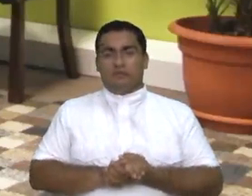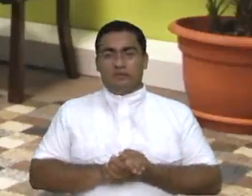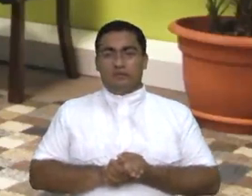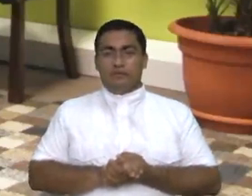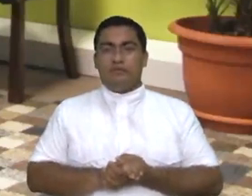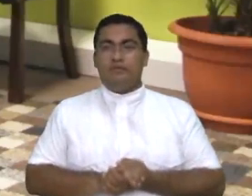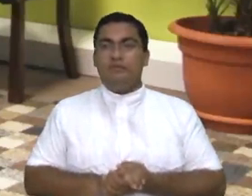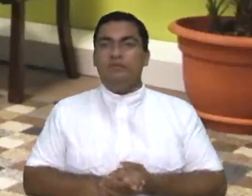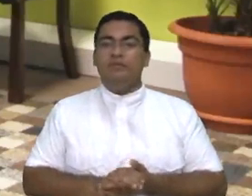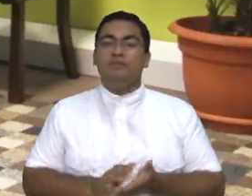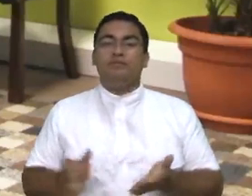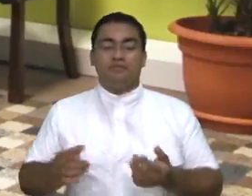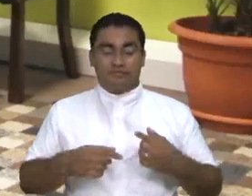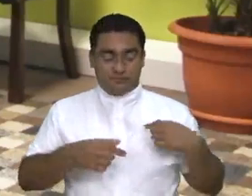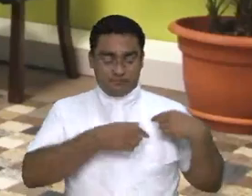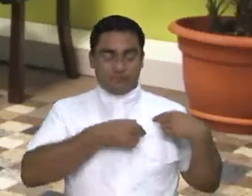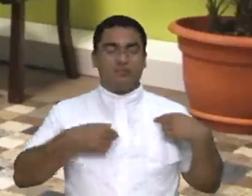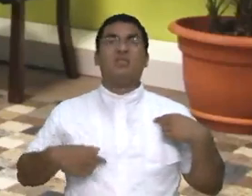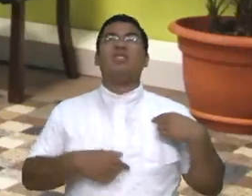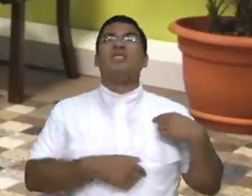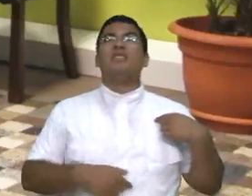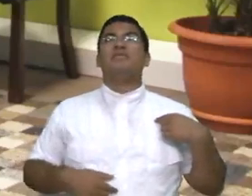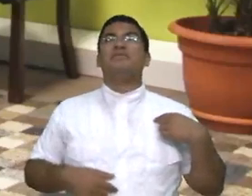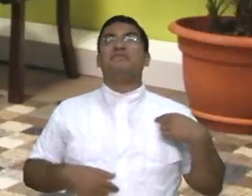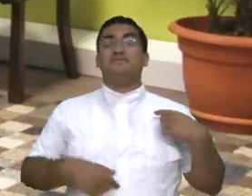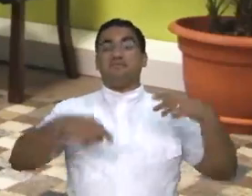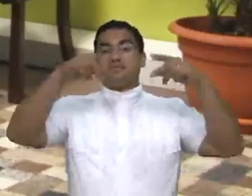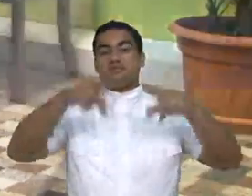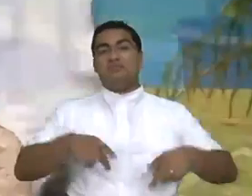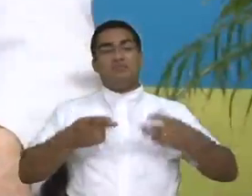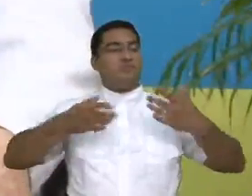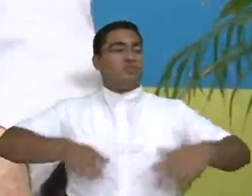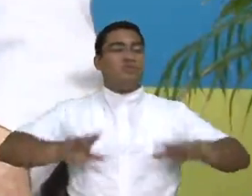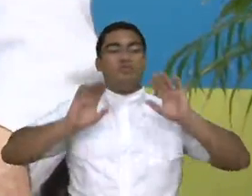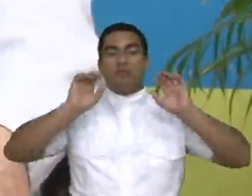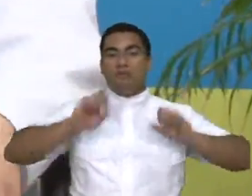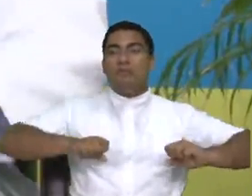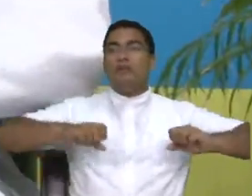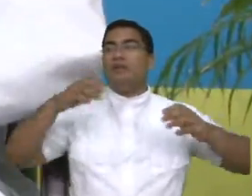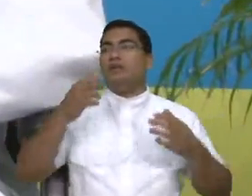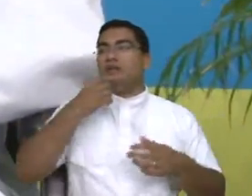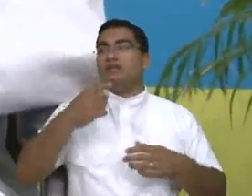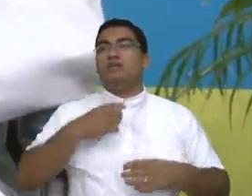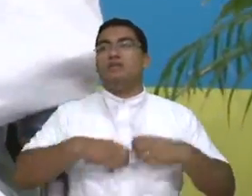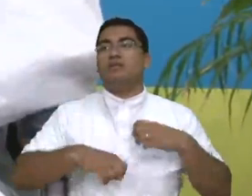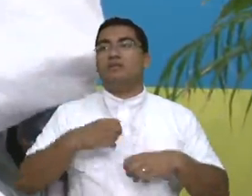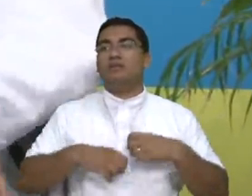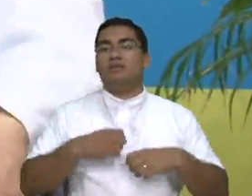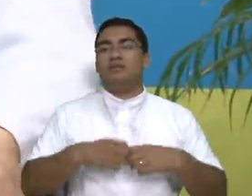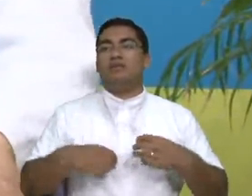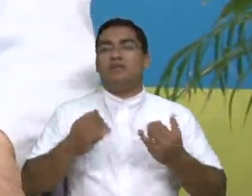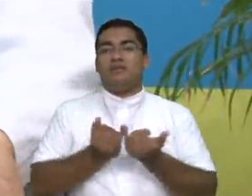también hemorragias en el sistema digestivo, ¿verdad? Así como pueden, hay personas que no tienen hemofilia y pueden tener hemorragias en el sistema digestivo, también